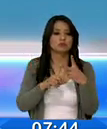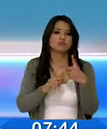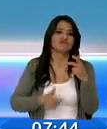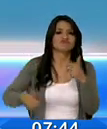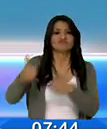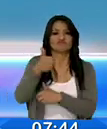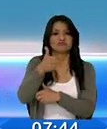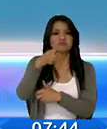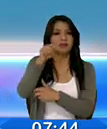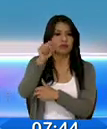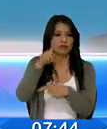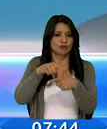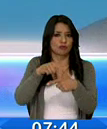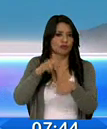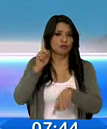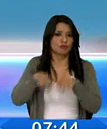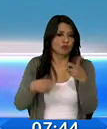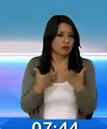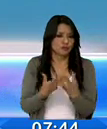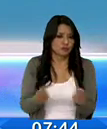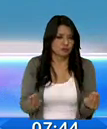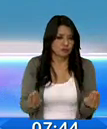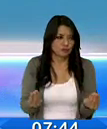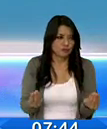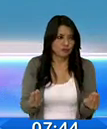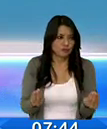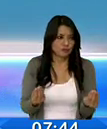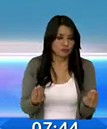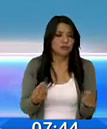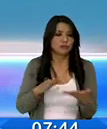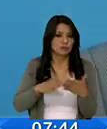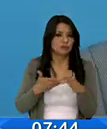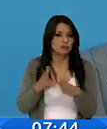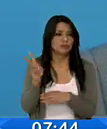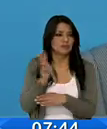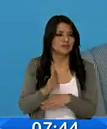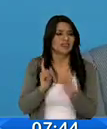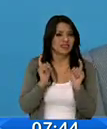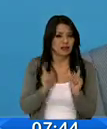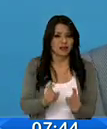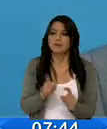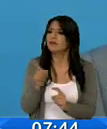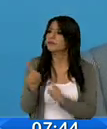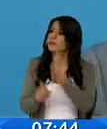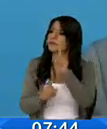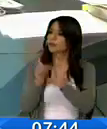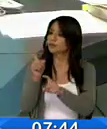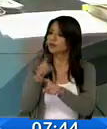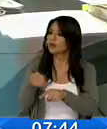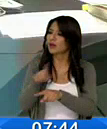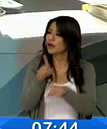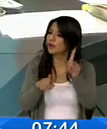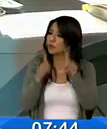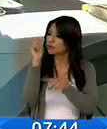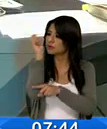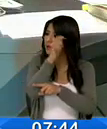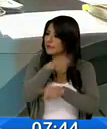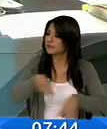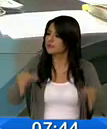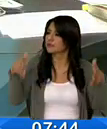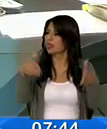usurpador Pedro Sazone a quien nos resuelva las situaciones. Nosotros como comunidad en este momento nos estamos organizando.